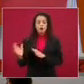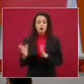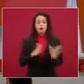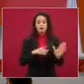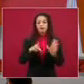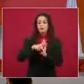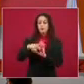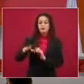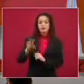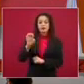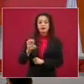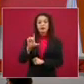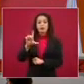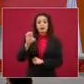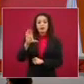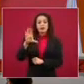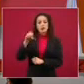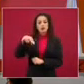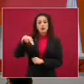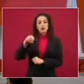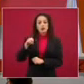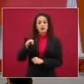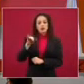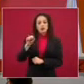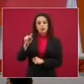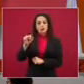El Economista,